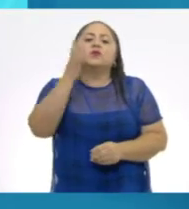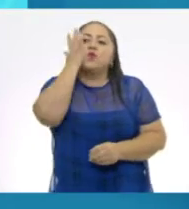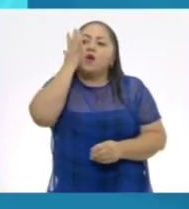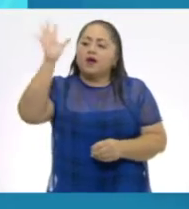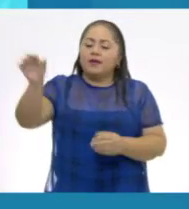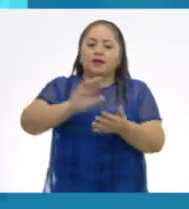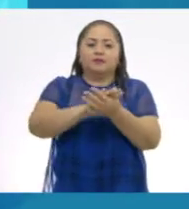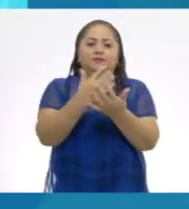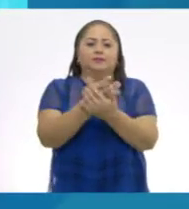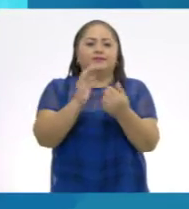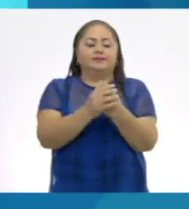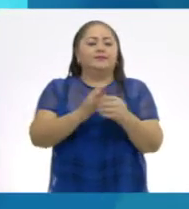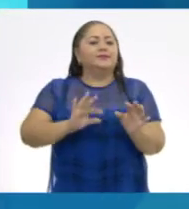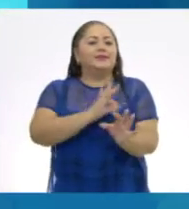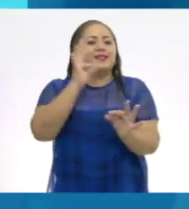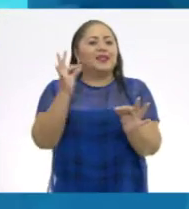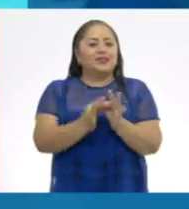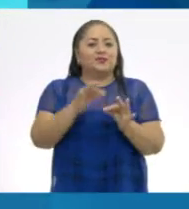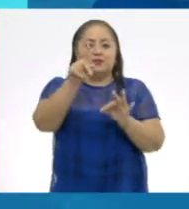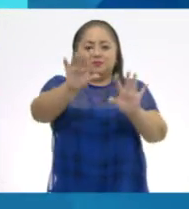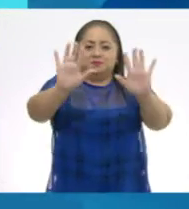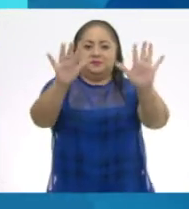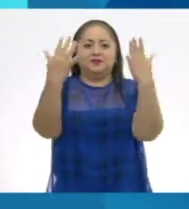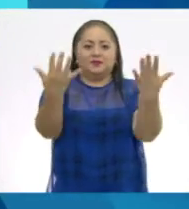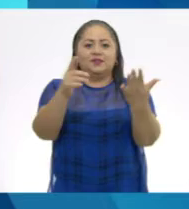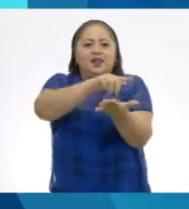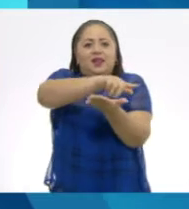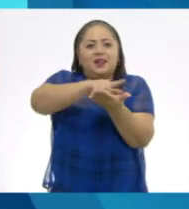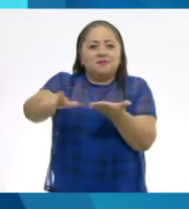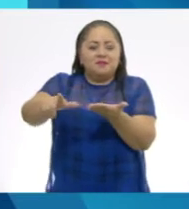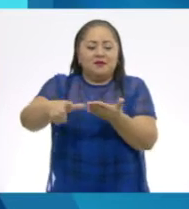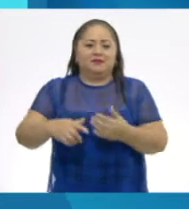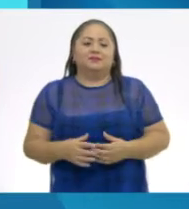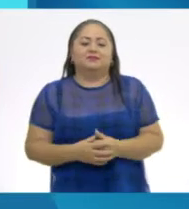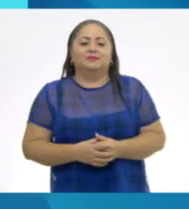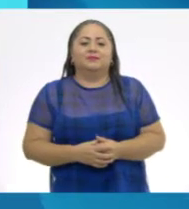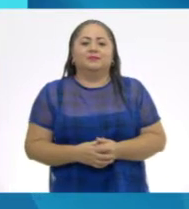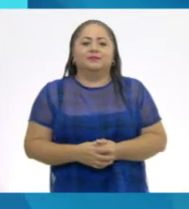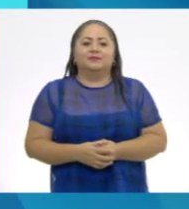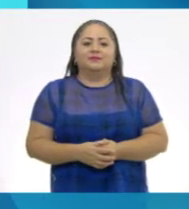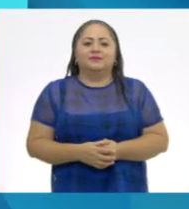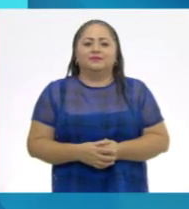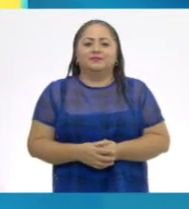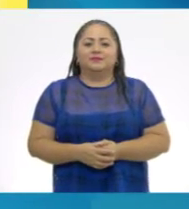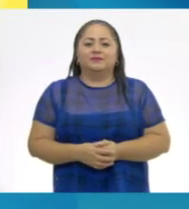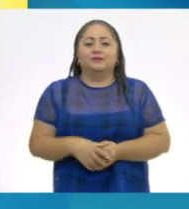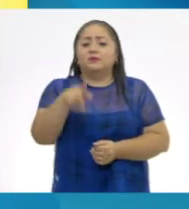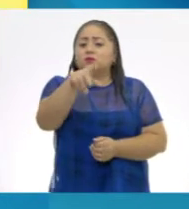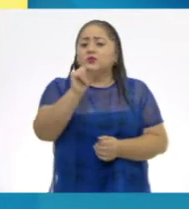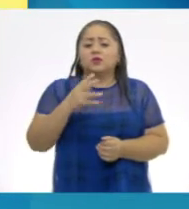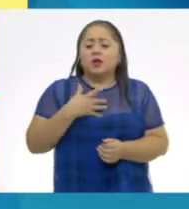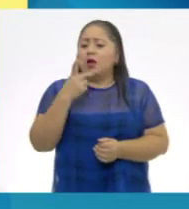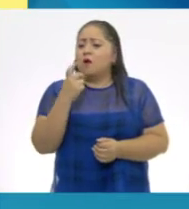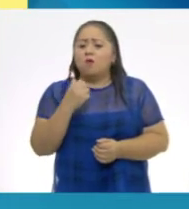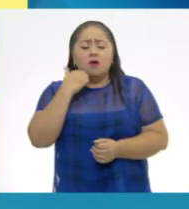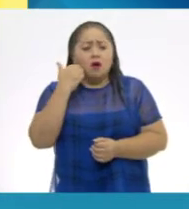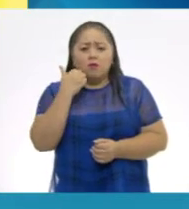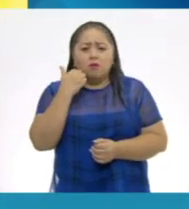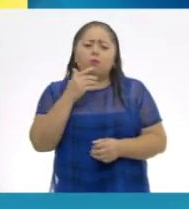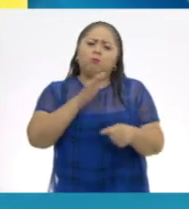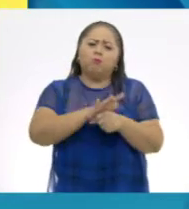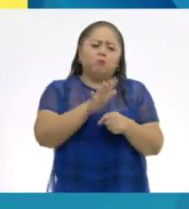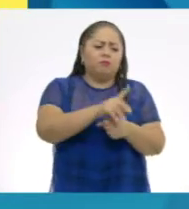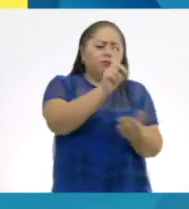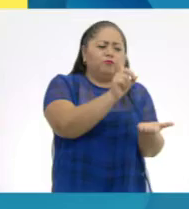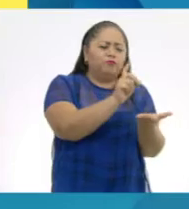Sécalas con una toalla. ¡Y listo! ¡Tus manos están limpias! Si no tienes agua y jabón,